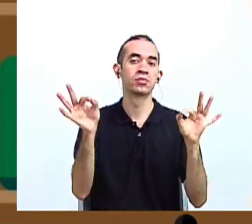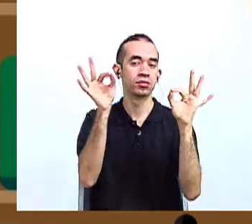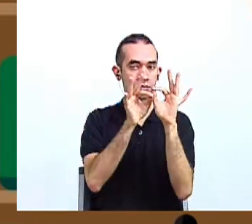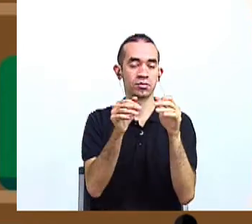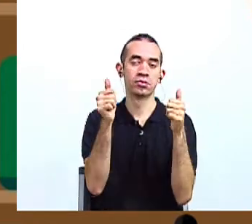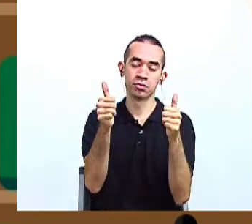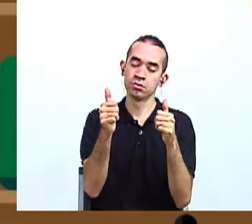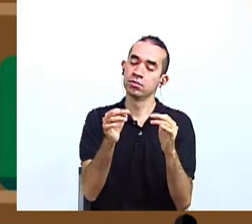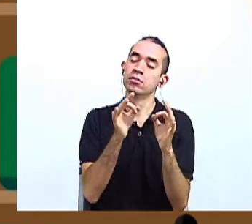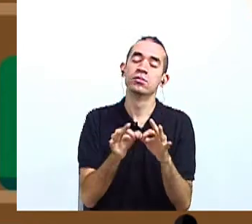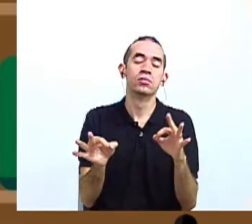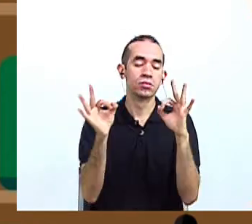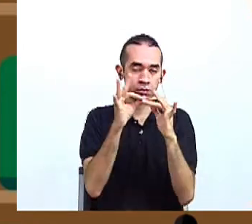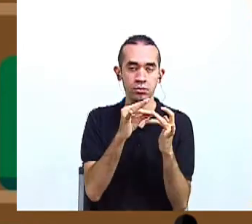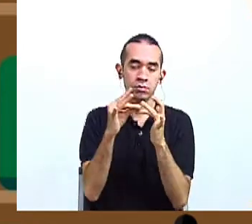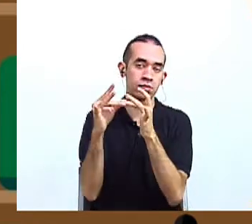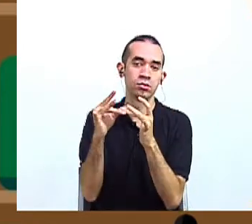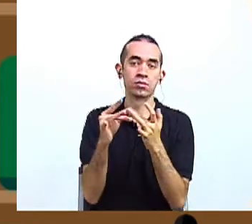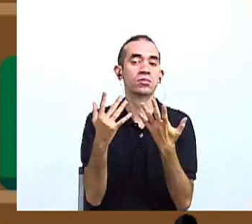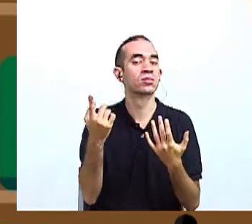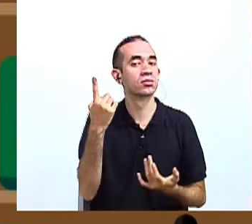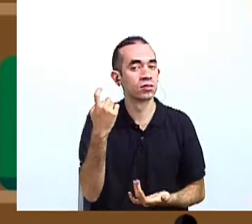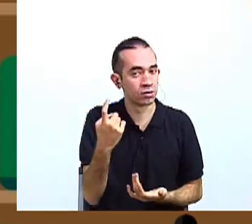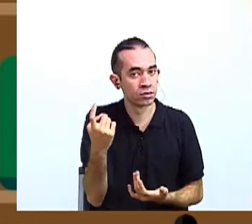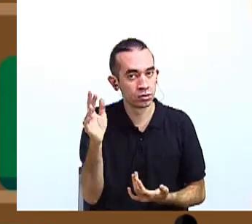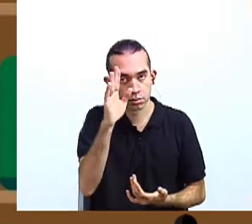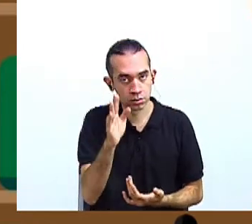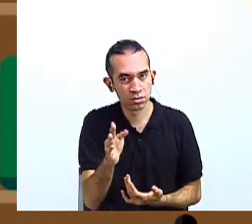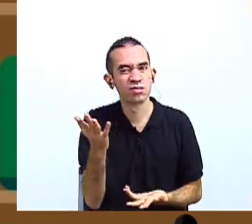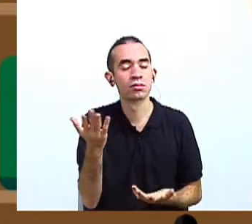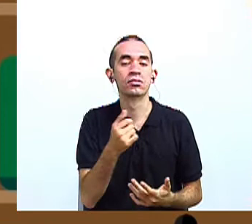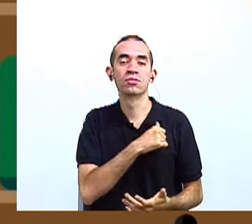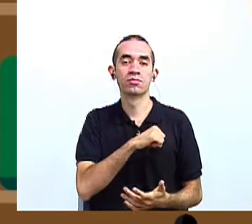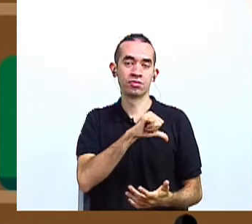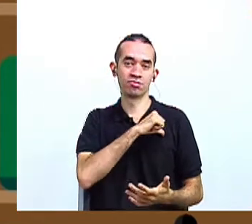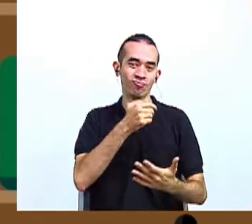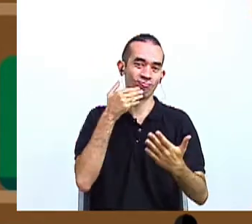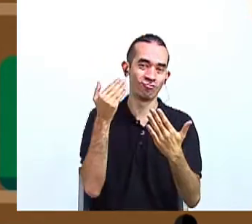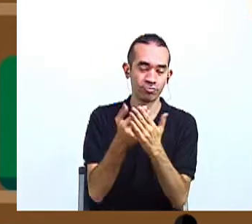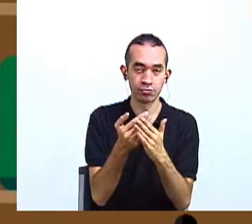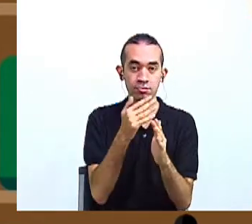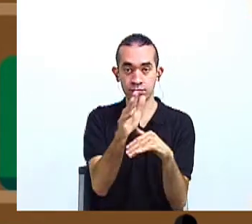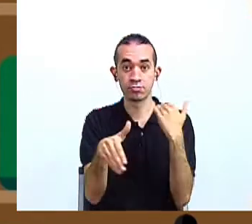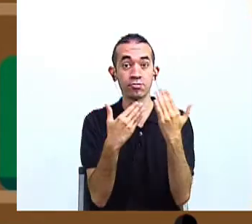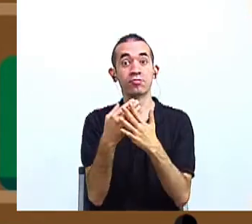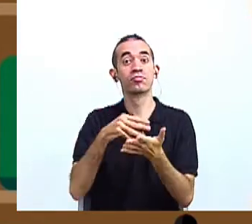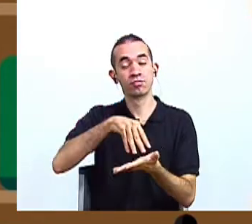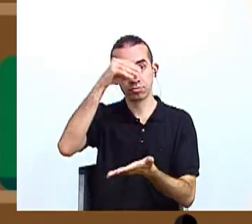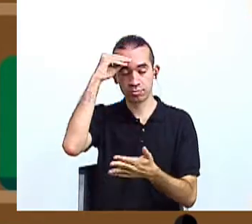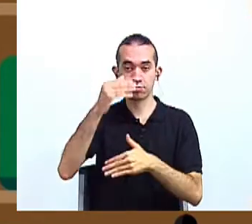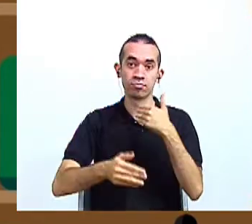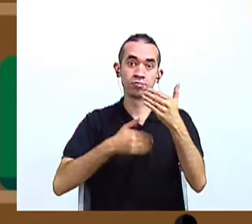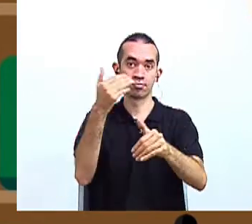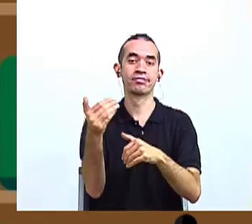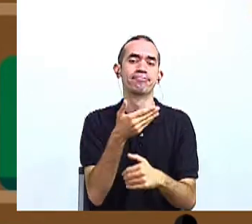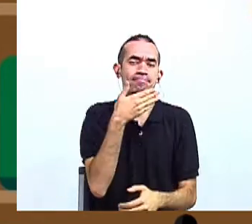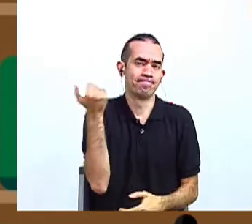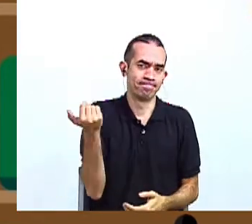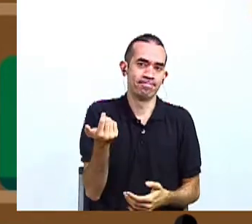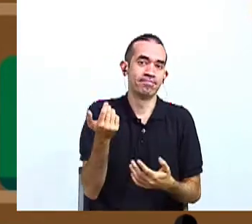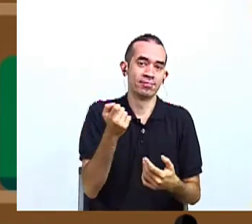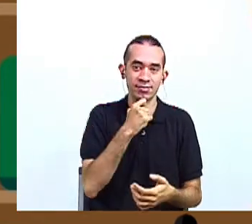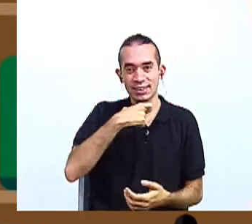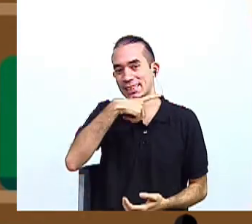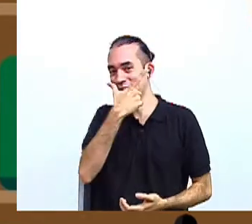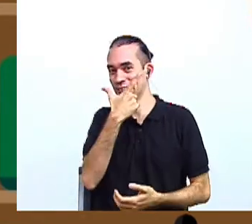muy especial, muy importante, no nos puede faltar, buena actitud. Todo proceso de aprendizaje es mejor cuando tenemos una sonrisa,